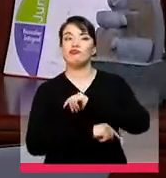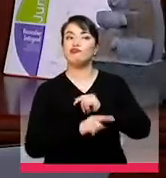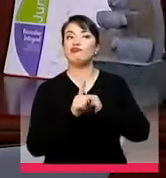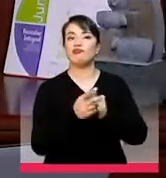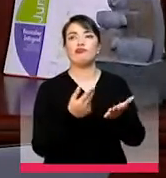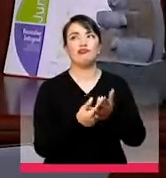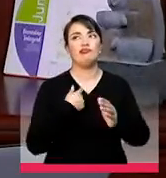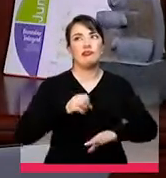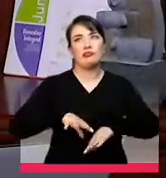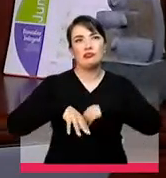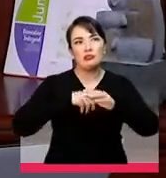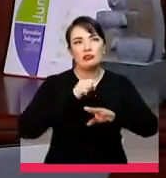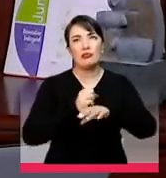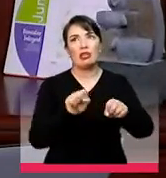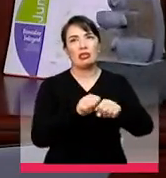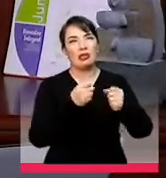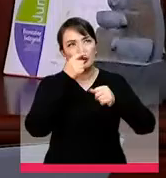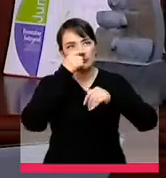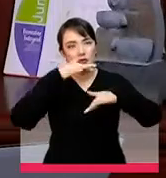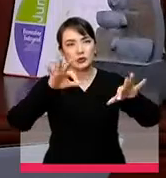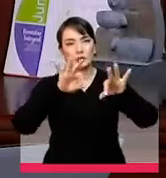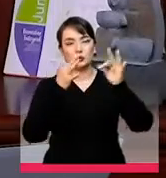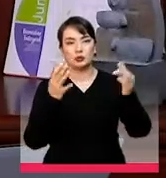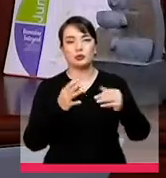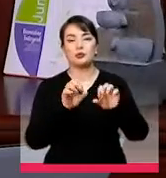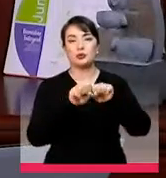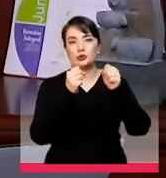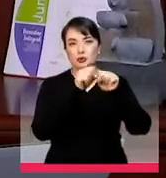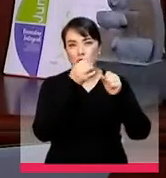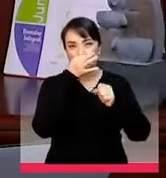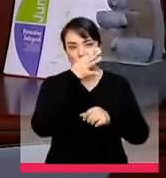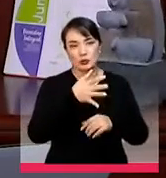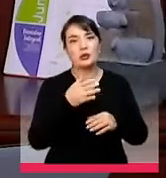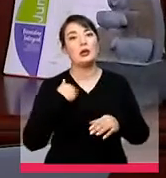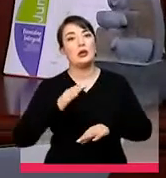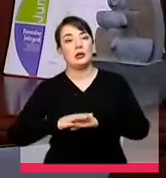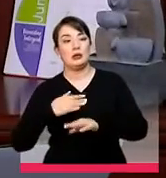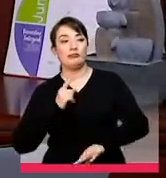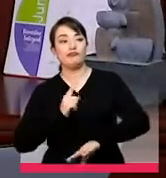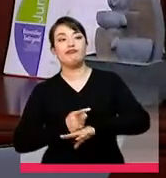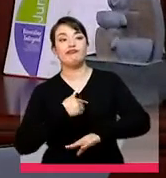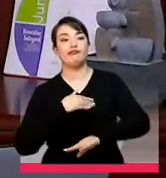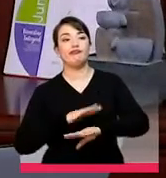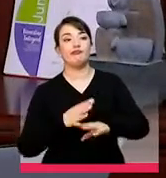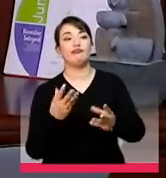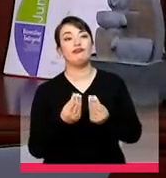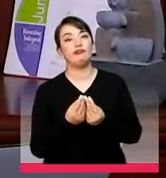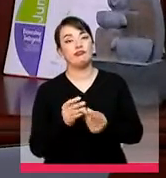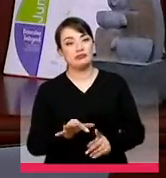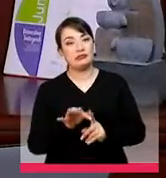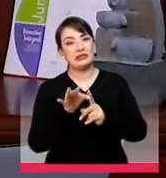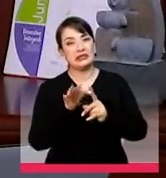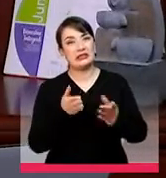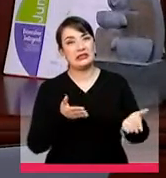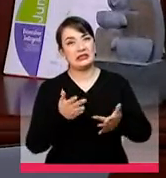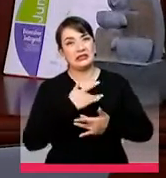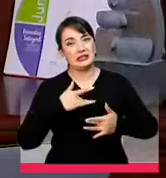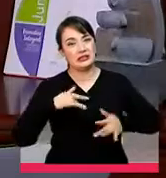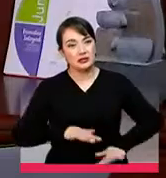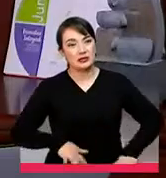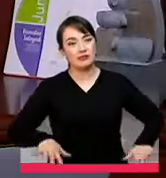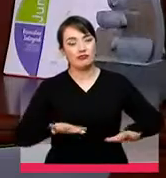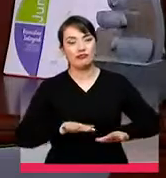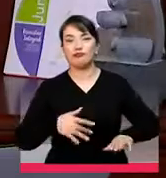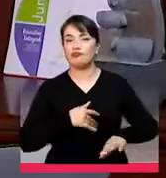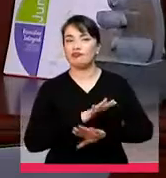recursos naturales por su parte un tribunal de arbitramento le ordenó a la unidad administrativa especial de servicios públicos suspender